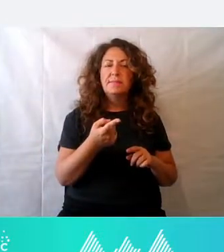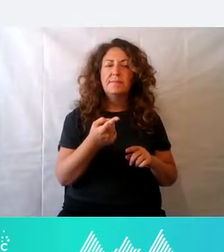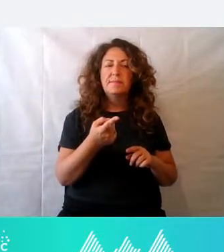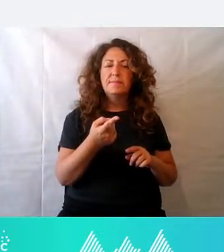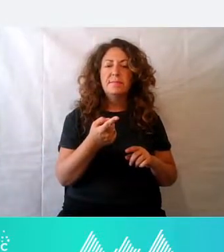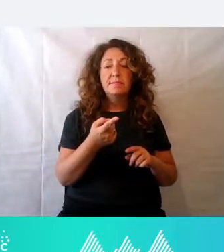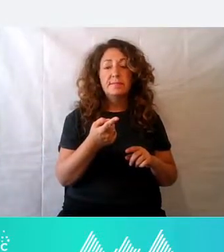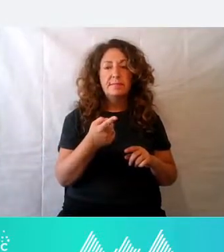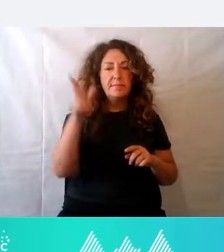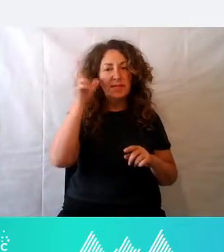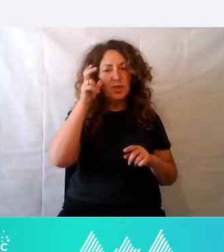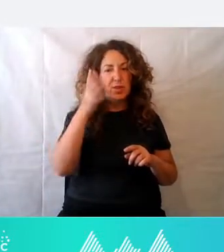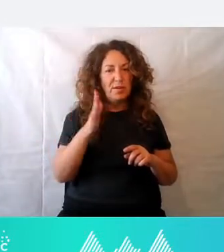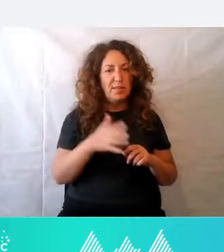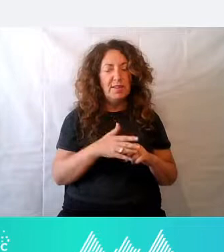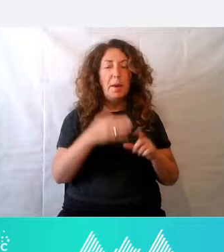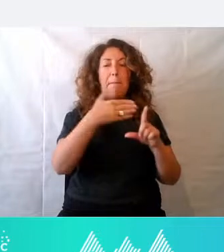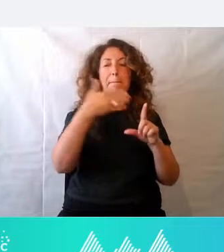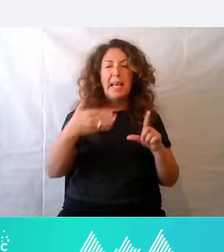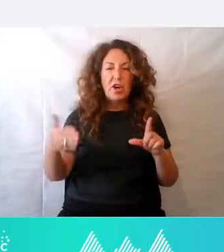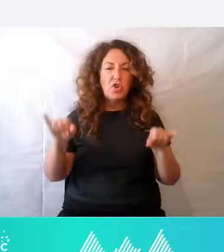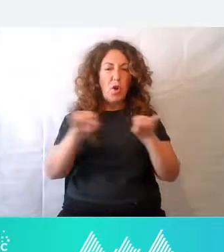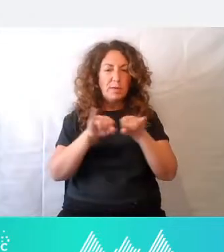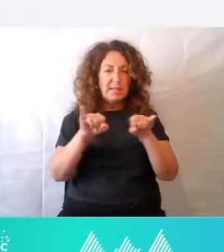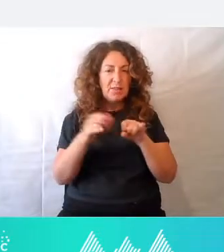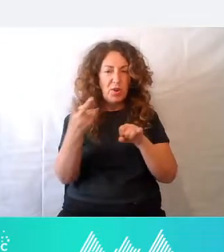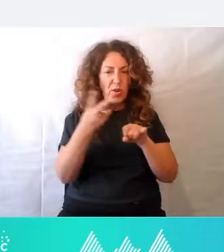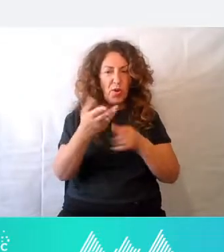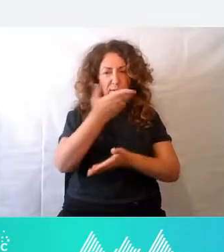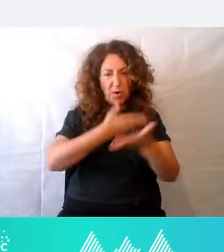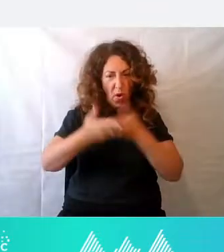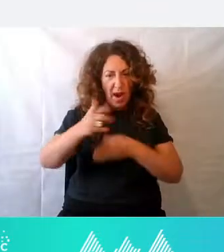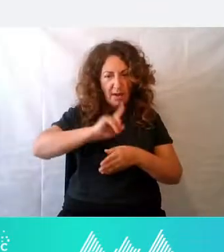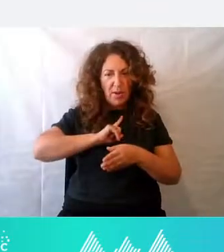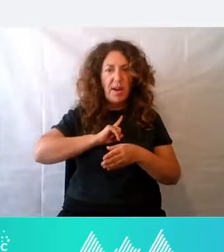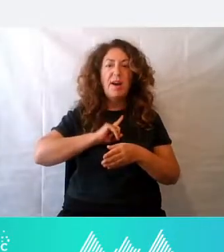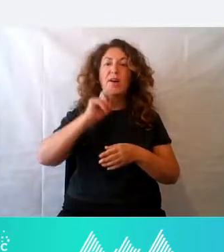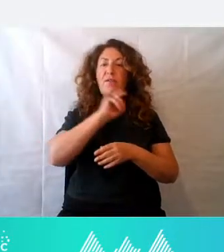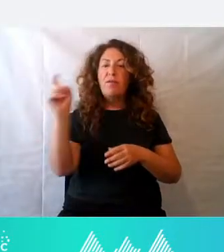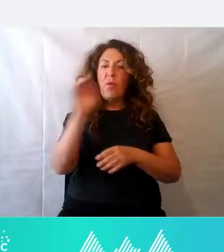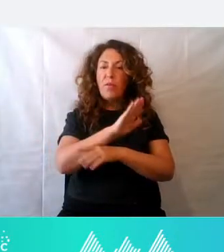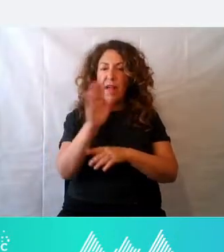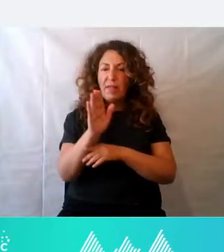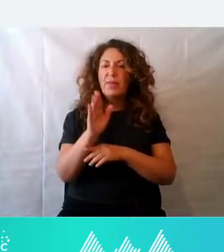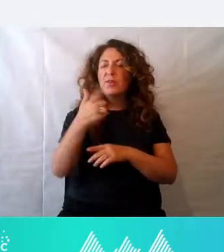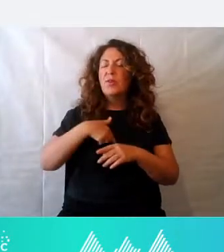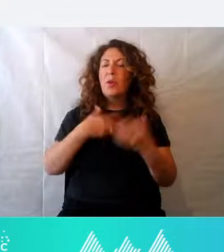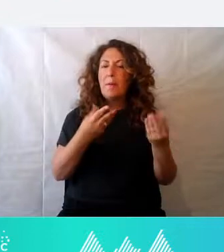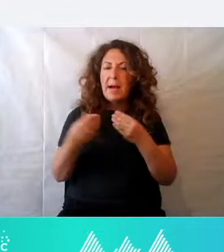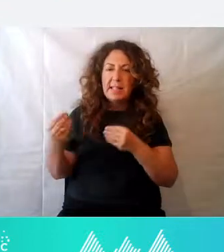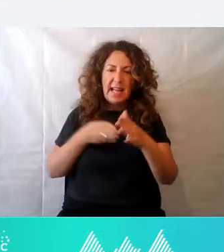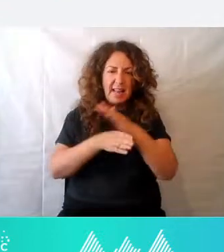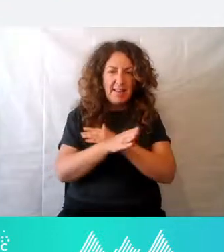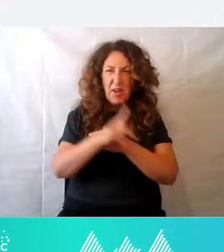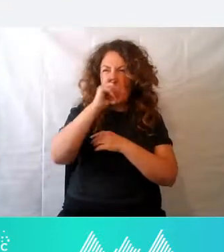tanto con microsoft como con samsung desde la fundación 11 llevamos colaborando en materia de accesibilidad ya no recuerdo cuándo